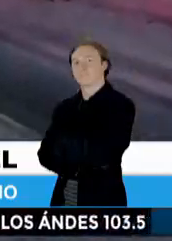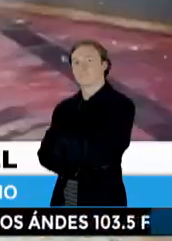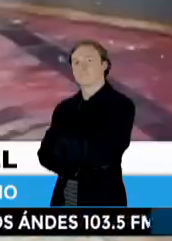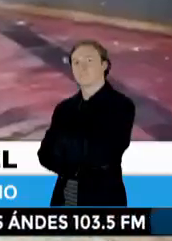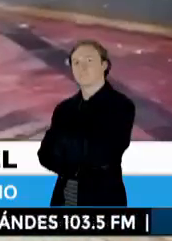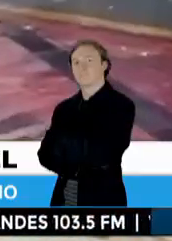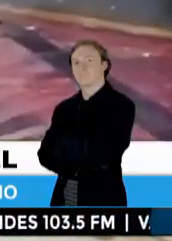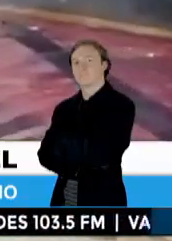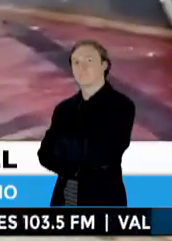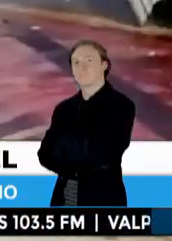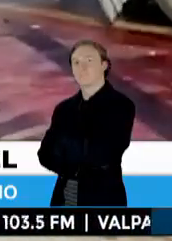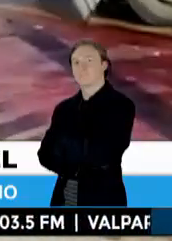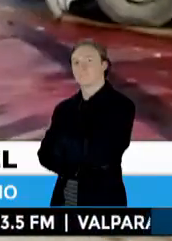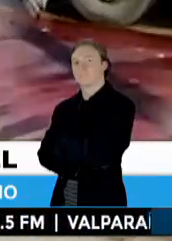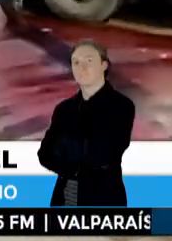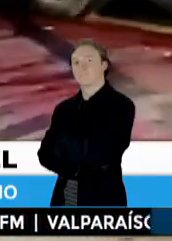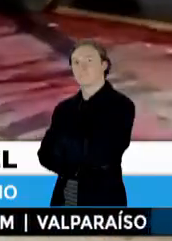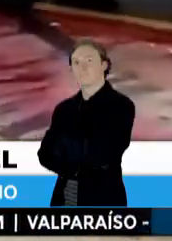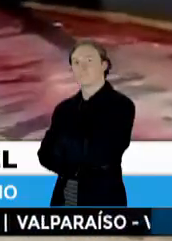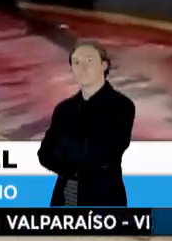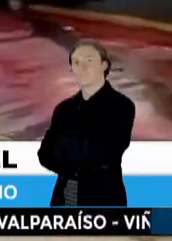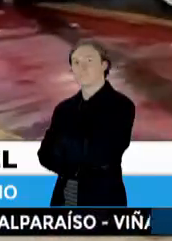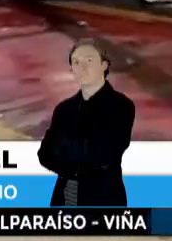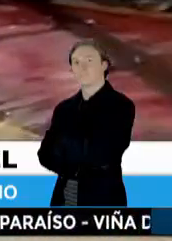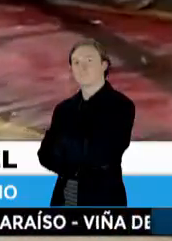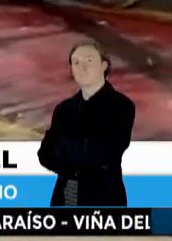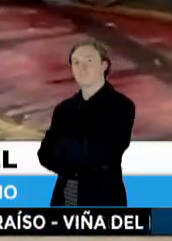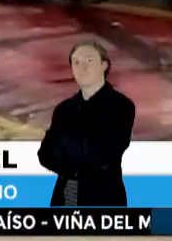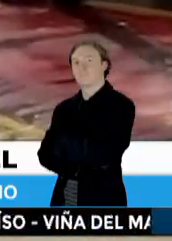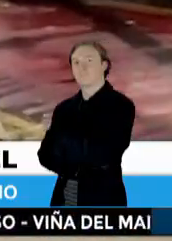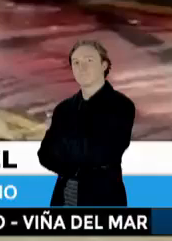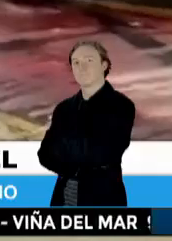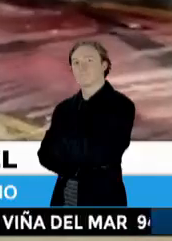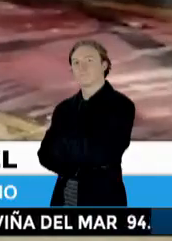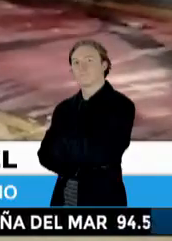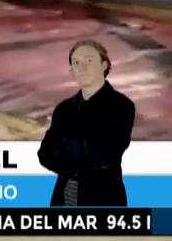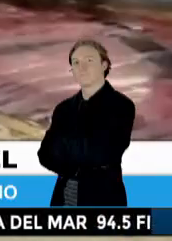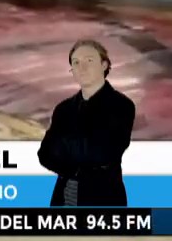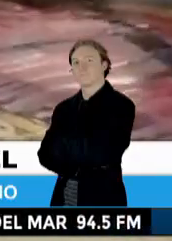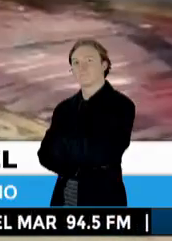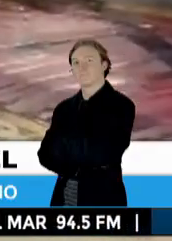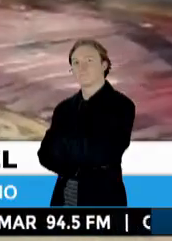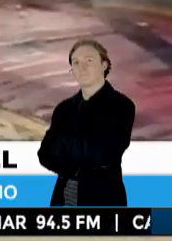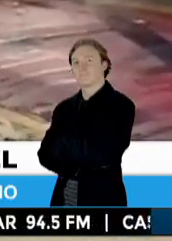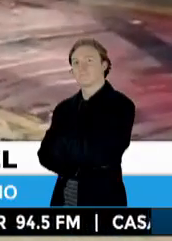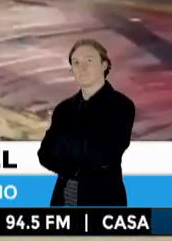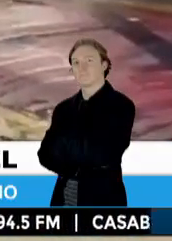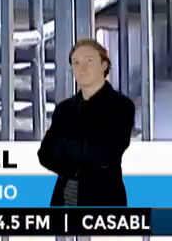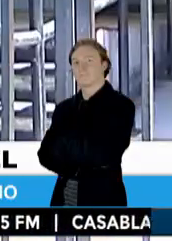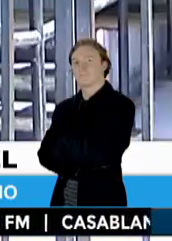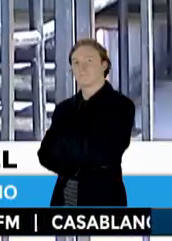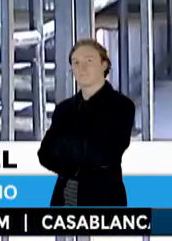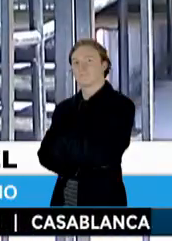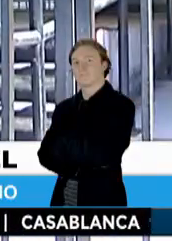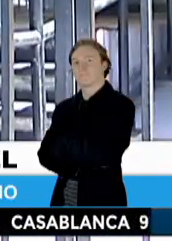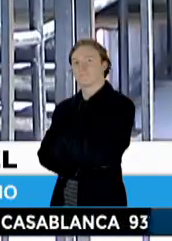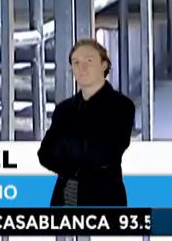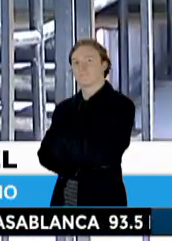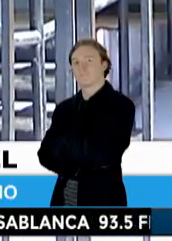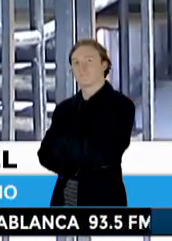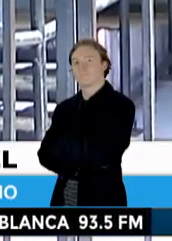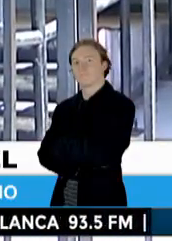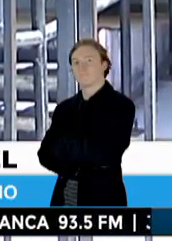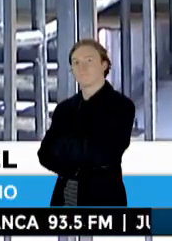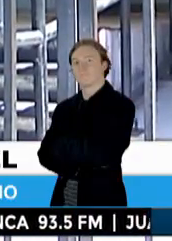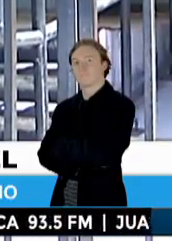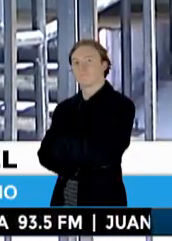para eventuales manifestaciones programadas para el mes. Esto no solo en vista al 8 y al 29 de marzo, fechas en que se conmemoran el